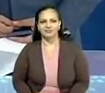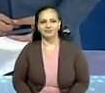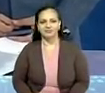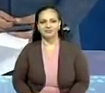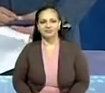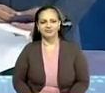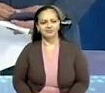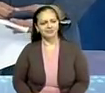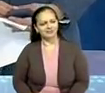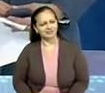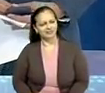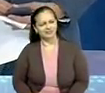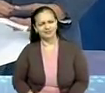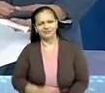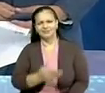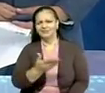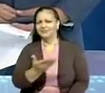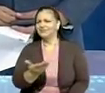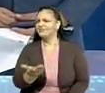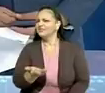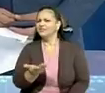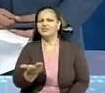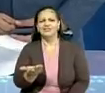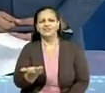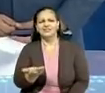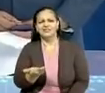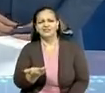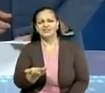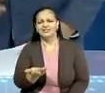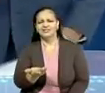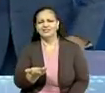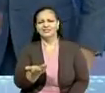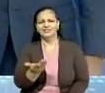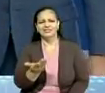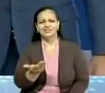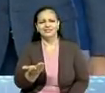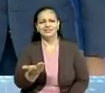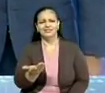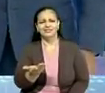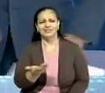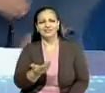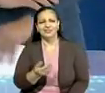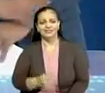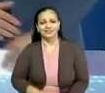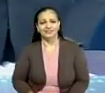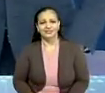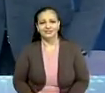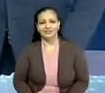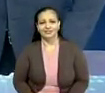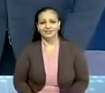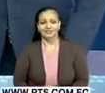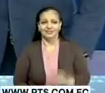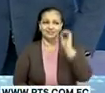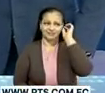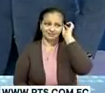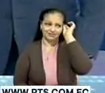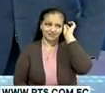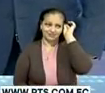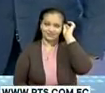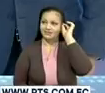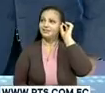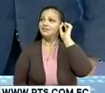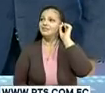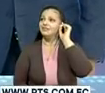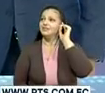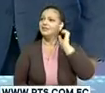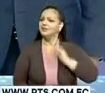girl. Lo perdimos. Si, oiga, si es conmigo, la tuya. Oiga, hemos venido casi iguales, ¿no? Que las fiestas